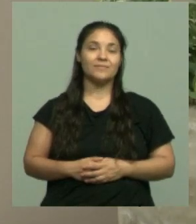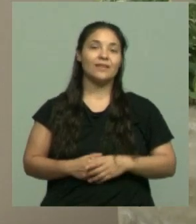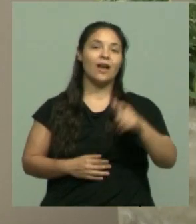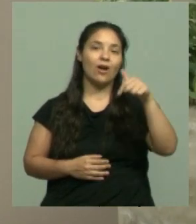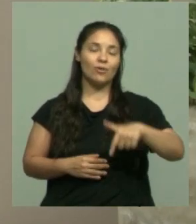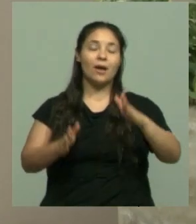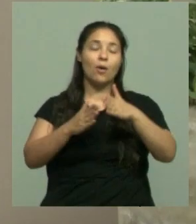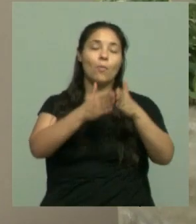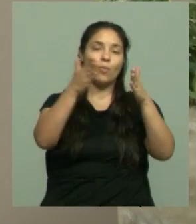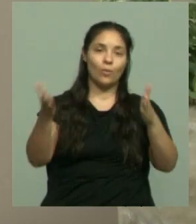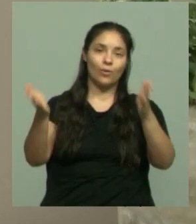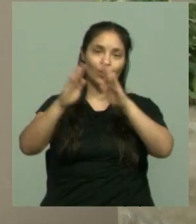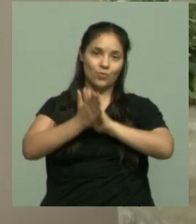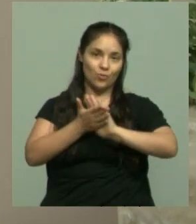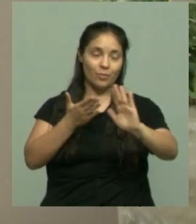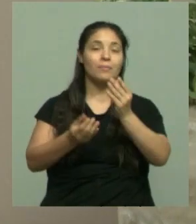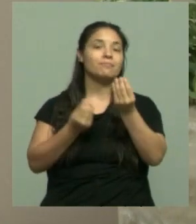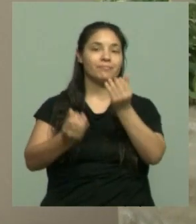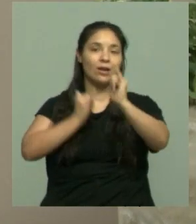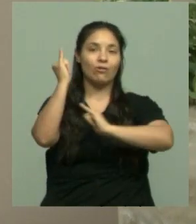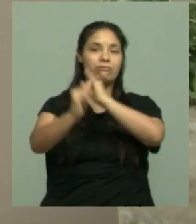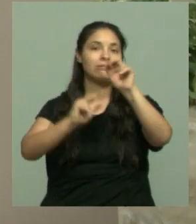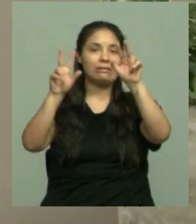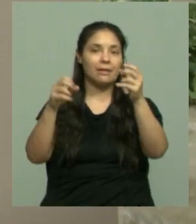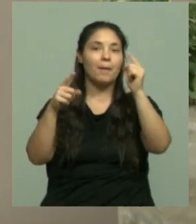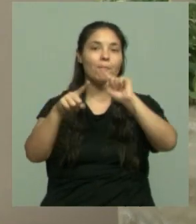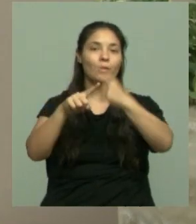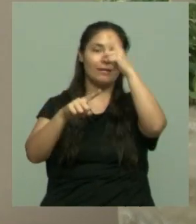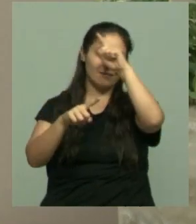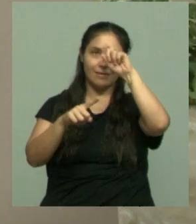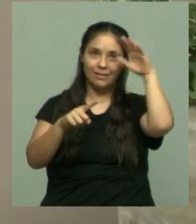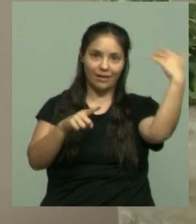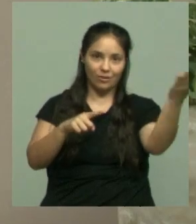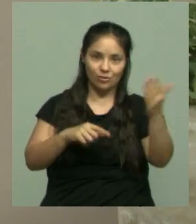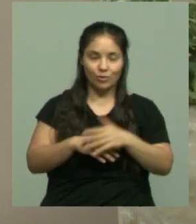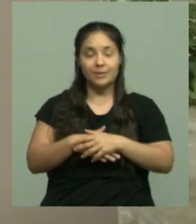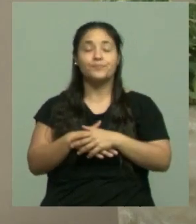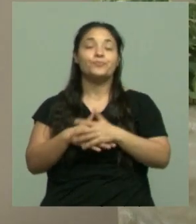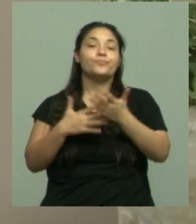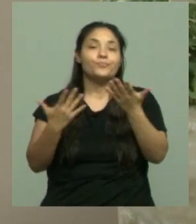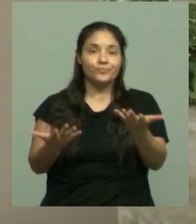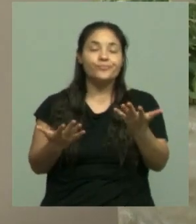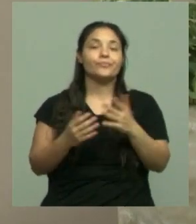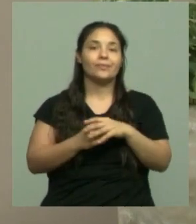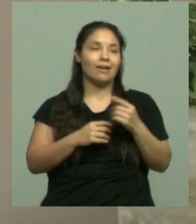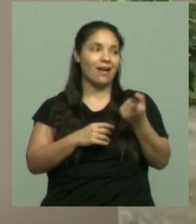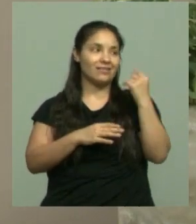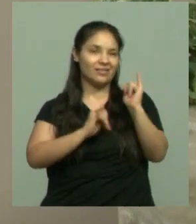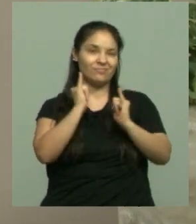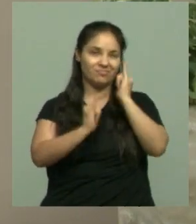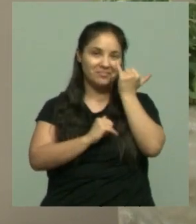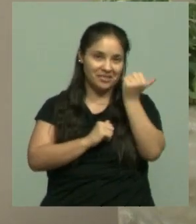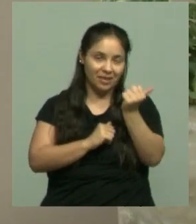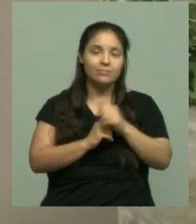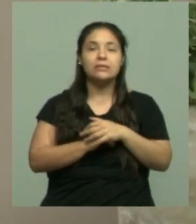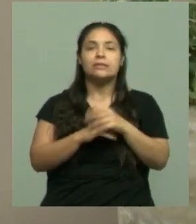bloque aquí de apuntes. ¿Para qué? Para hablar de la política internacional en este momento. Lo decíamos en el comienzo. Vamos a hacer un